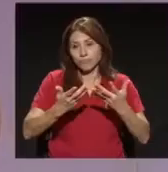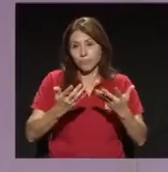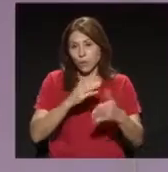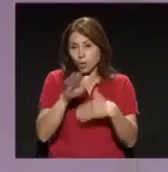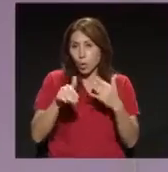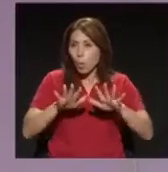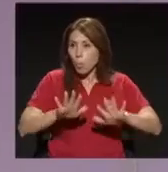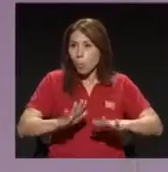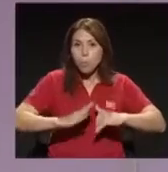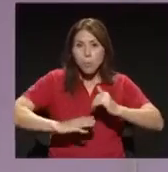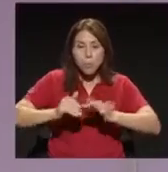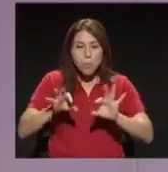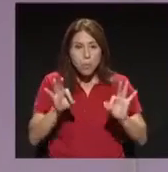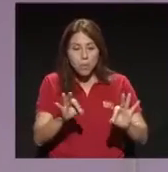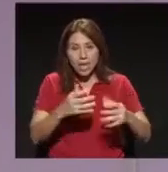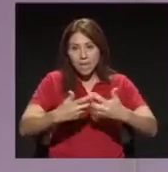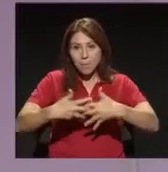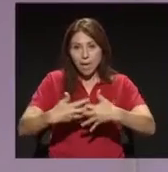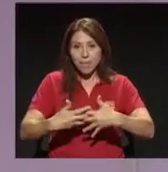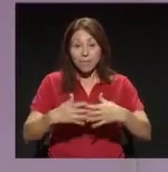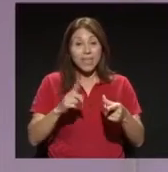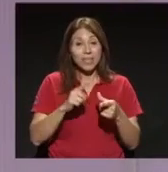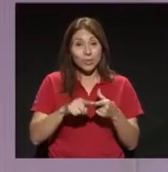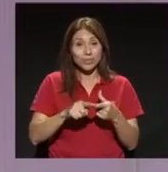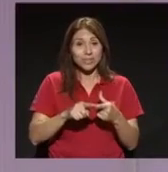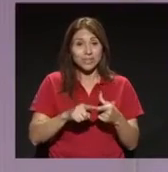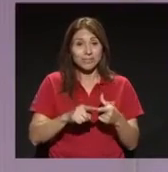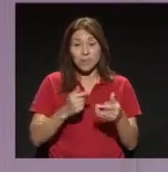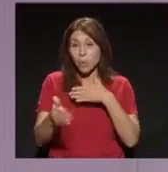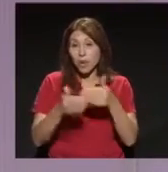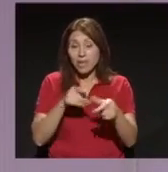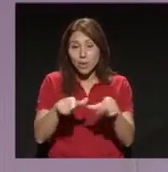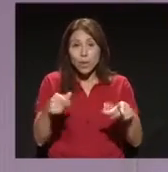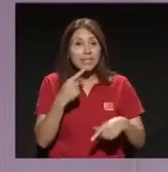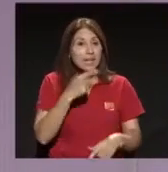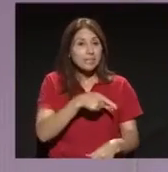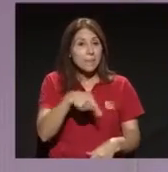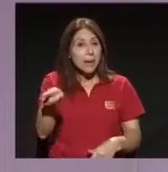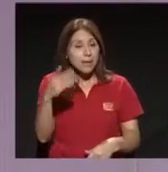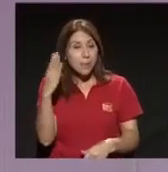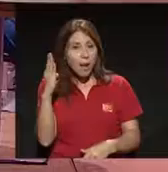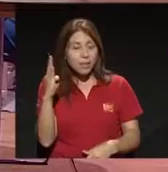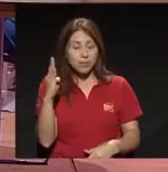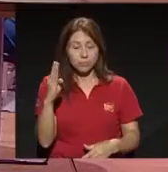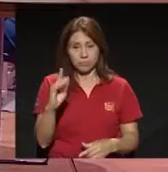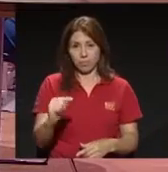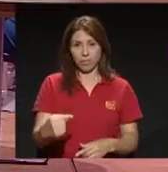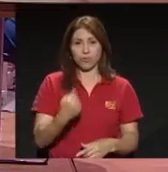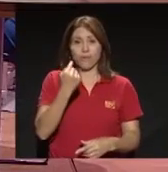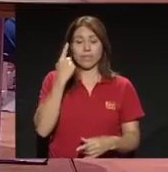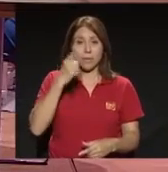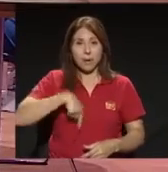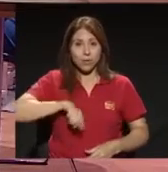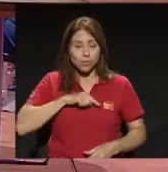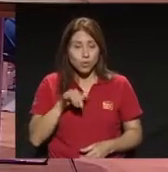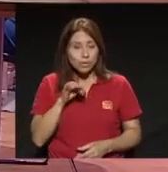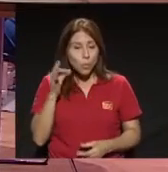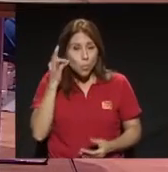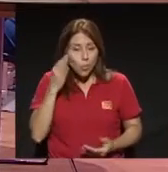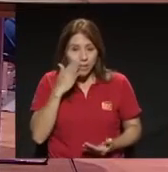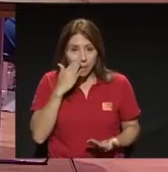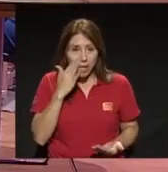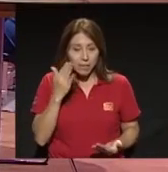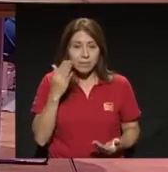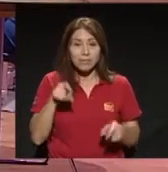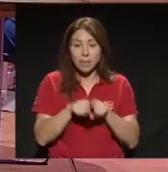sentido irá la recomendación de ir al baño verdad en cualquier lugar es una ofensa para nosotras como mujeres como mujeres madres y es una